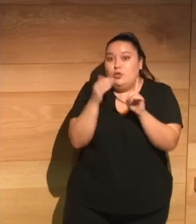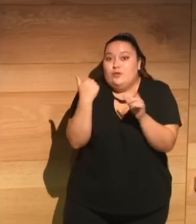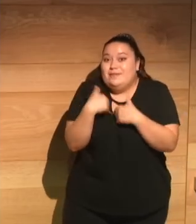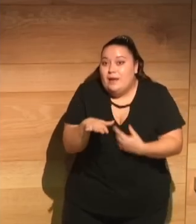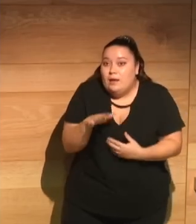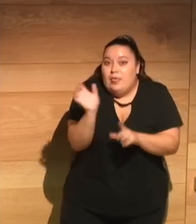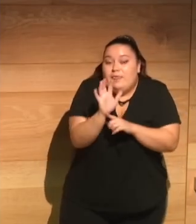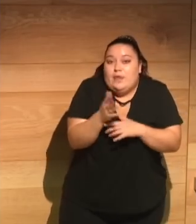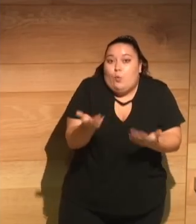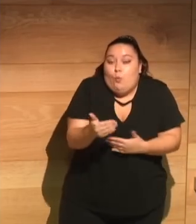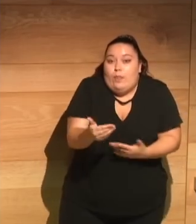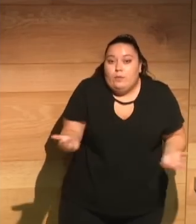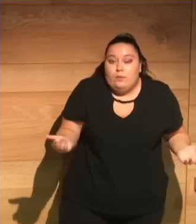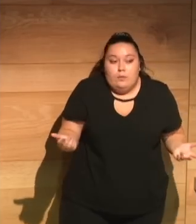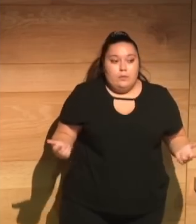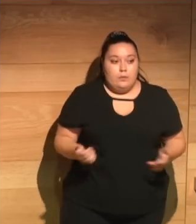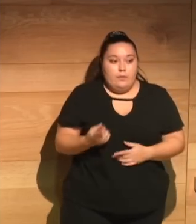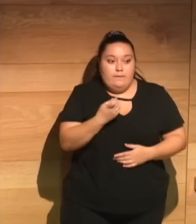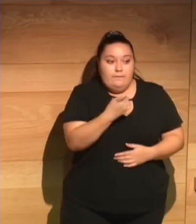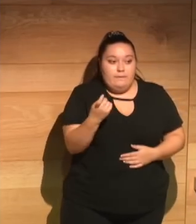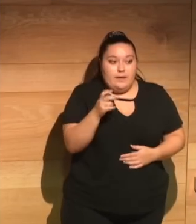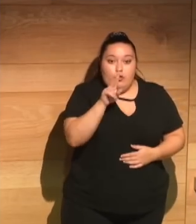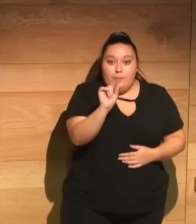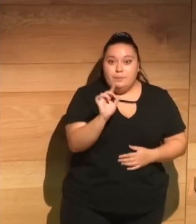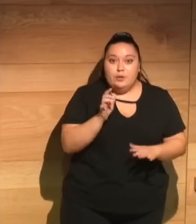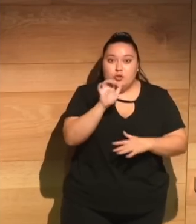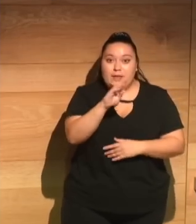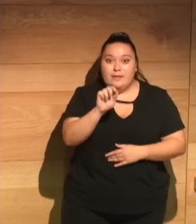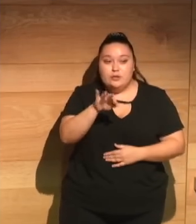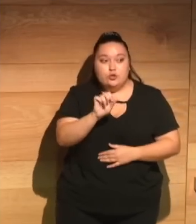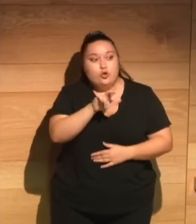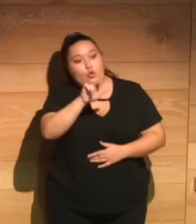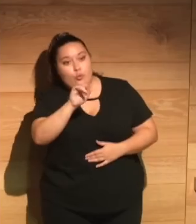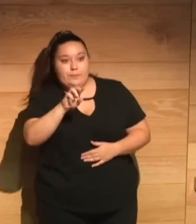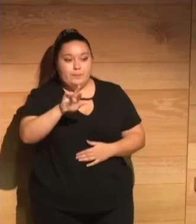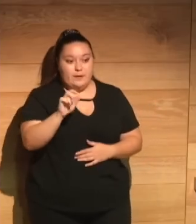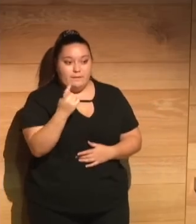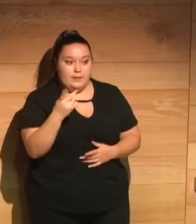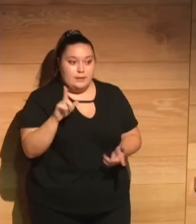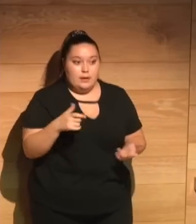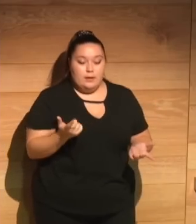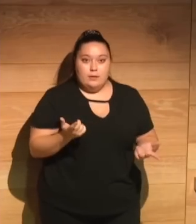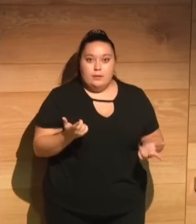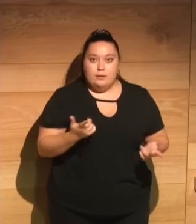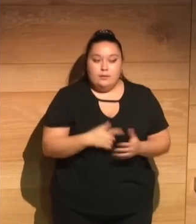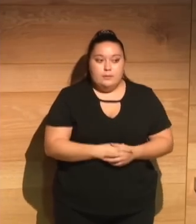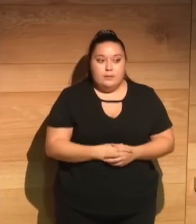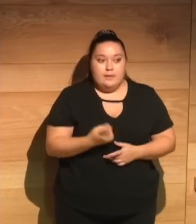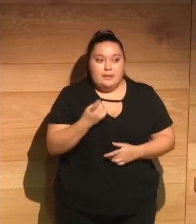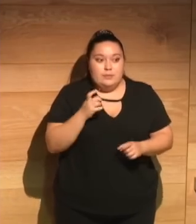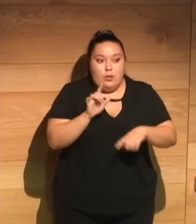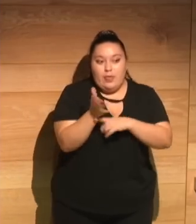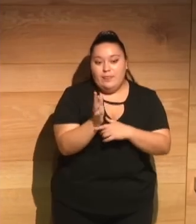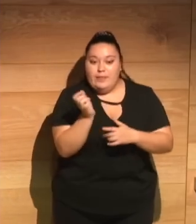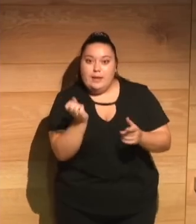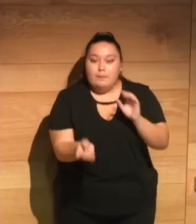Venga. Estamos ahí. Dos minutos. Haría falta. Que en dos minutos Edison y quien sea, y Lumière, que mete haría cine. Falta en proyectar dos minutos, esa película que para el que cine, se hiciera por favor, el